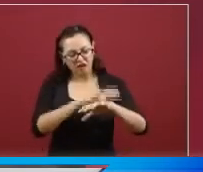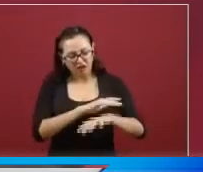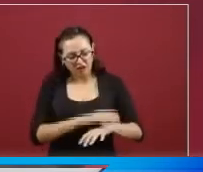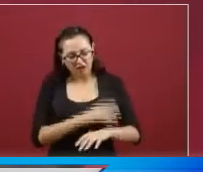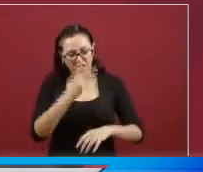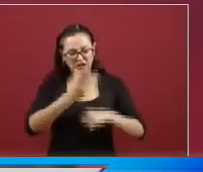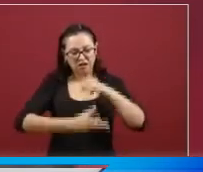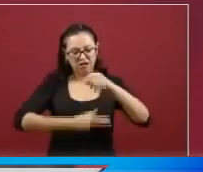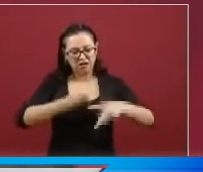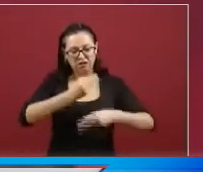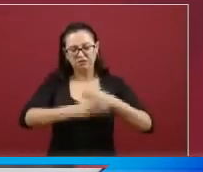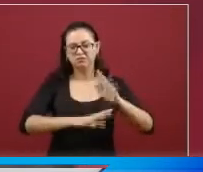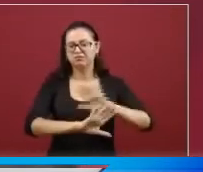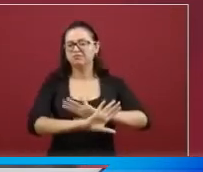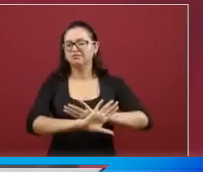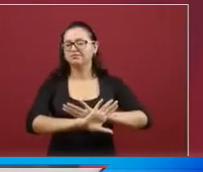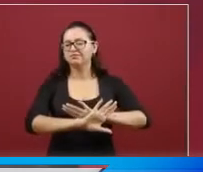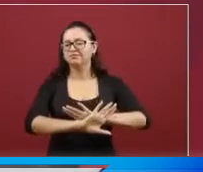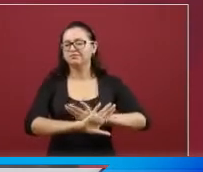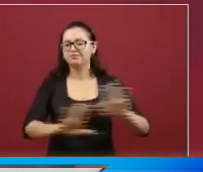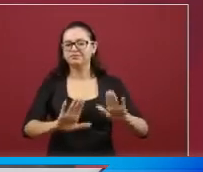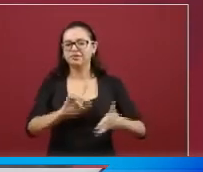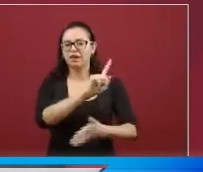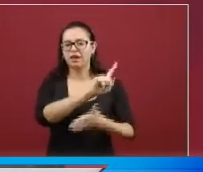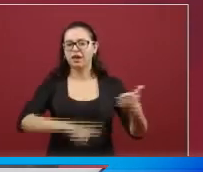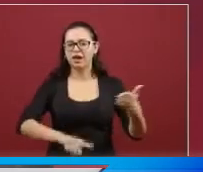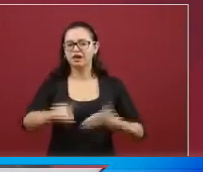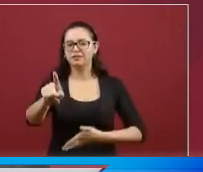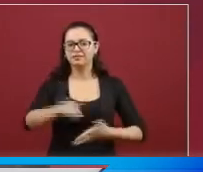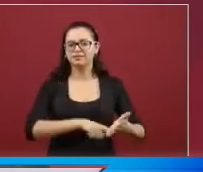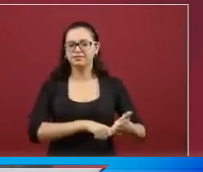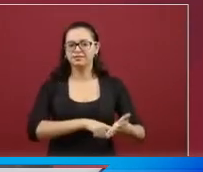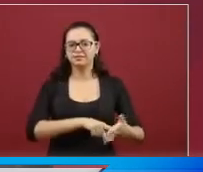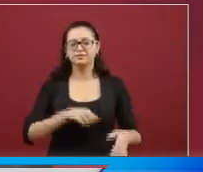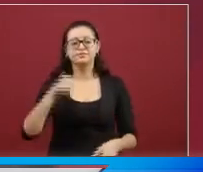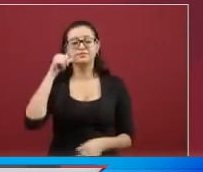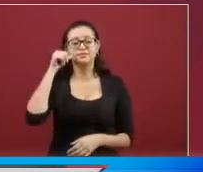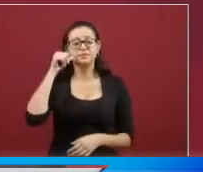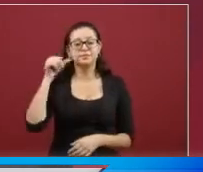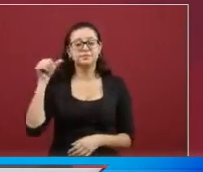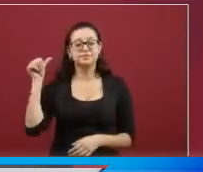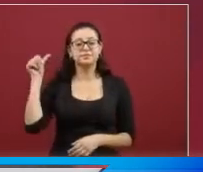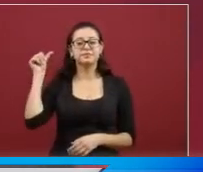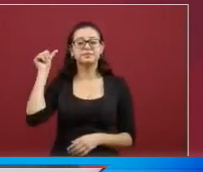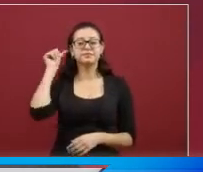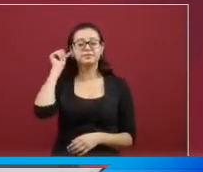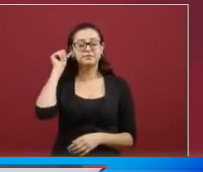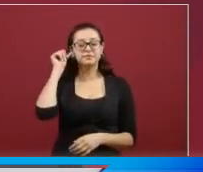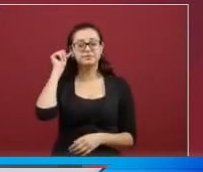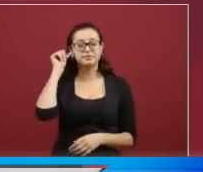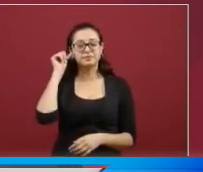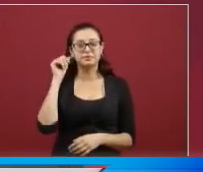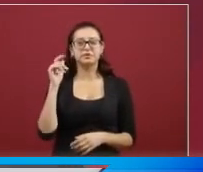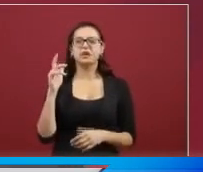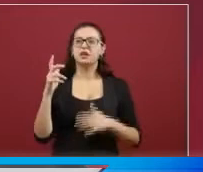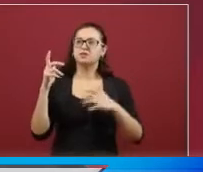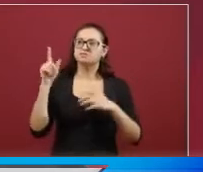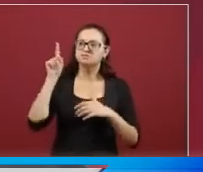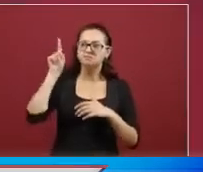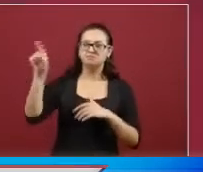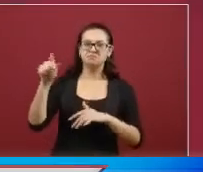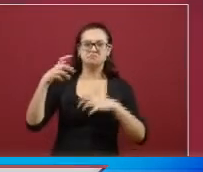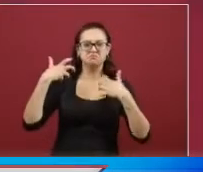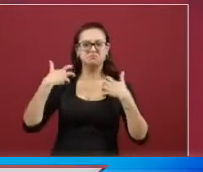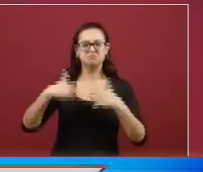reforma educativa. Se informa que siempre ha cumplido y seguirá cumpliendo con los compromisos realizados en campaña. Se lucha por la justicia y